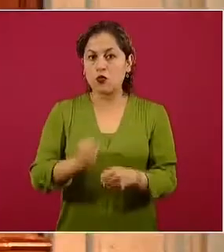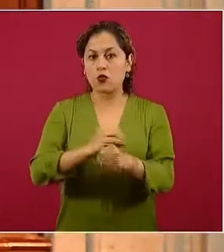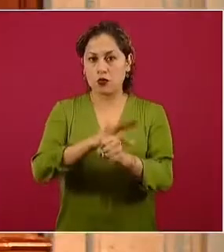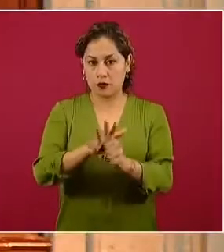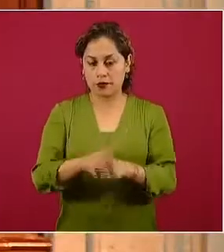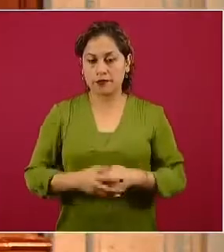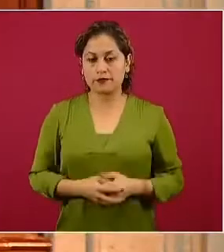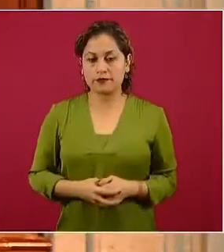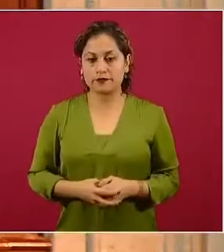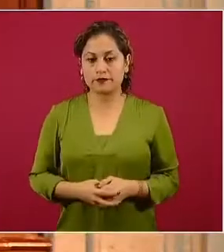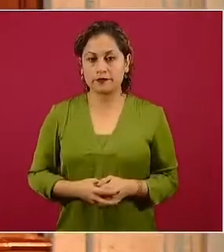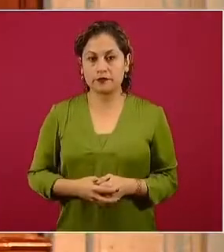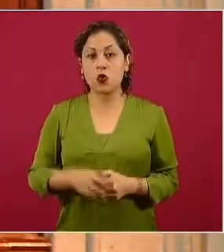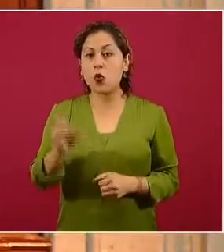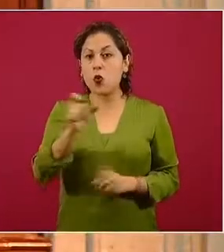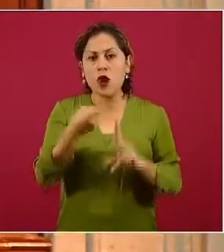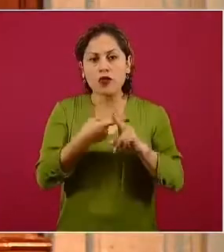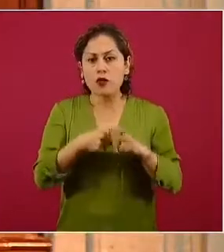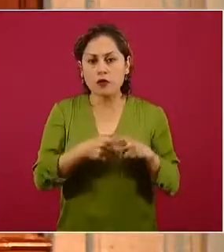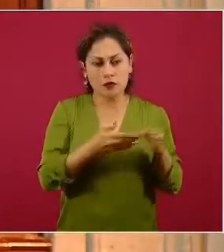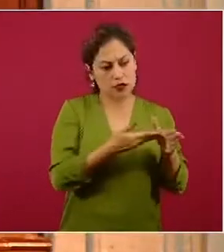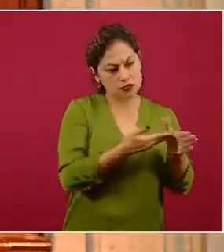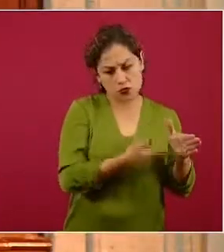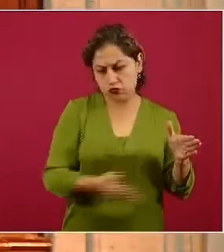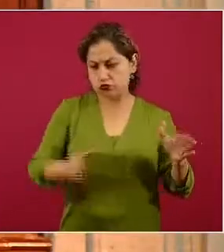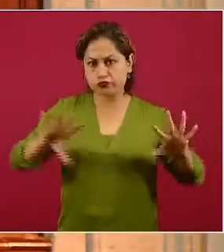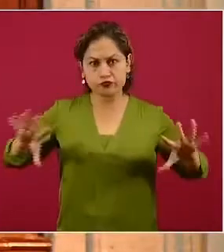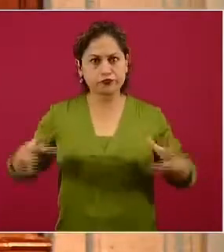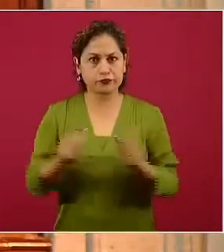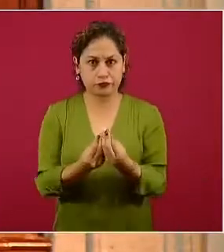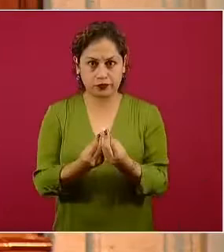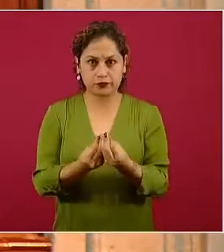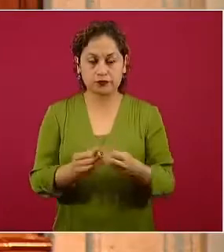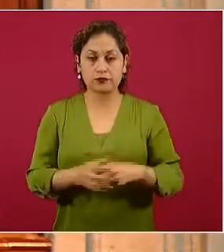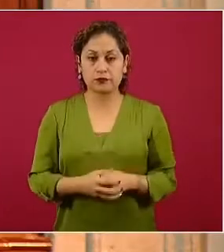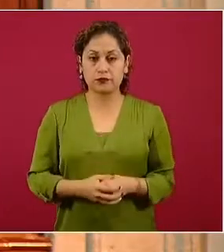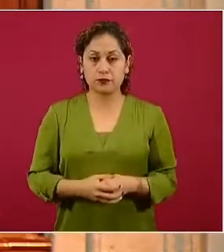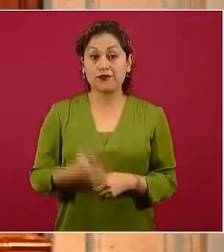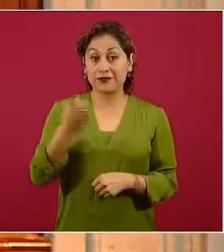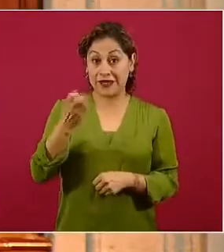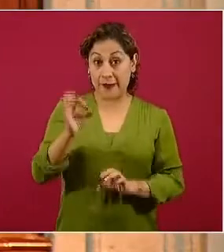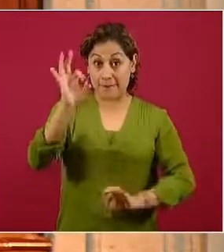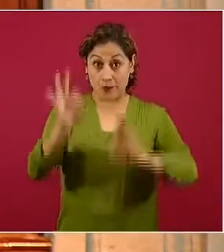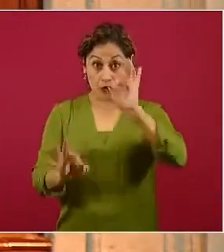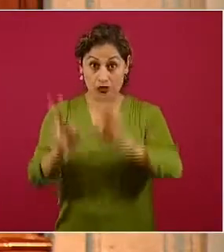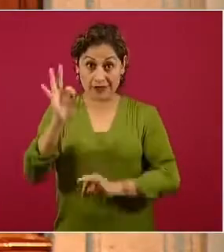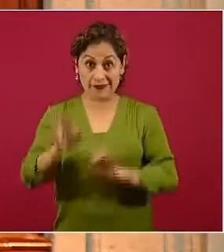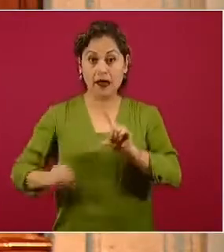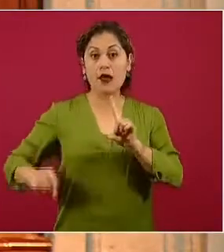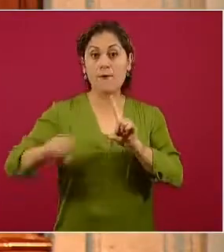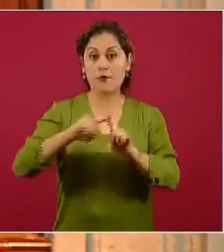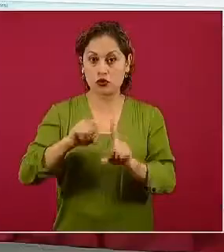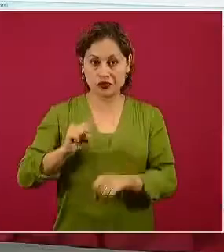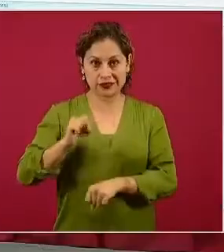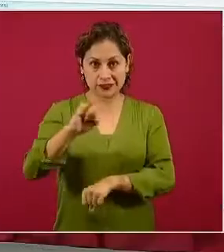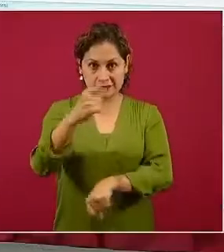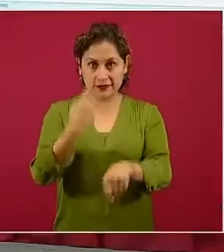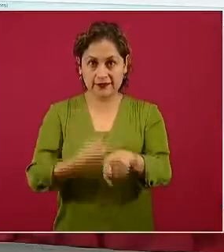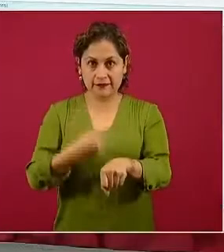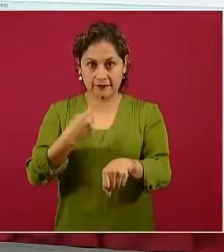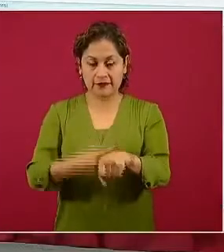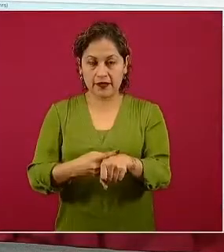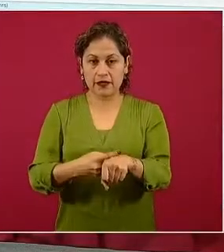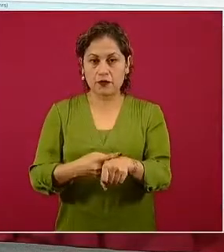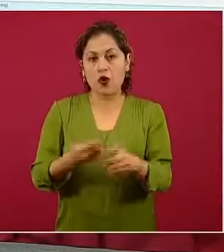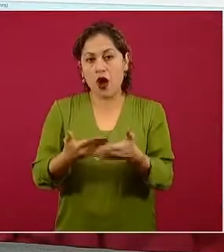acumulados desde que inició la epidemia. Por lo tanto, este porcentaje de positividad que tenemos, por ejemplo, para la